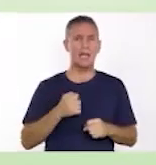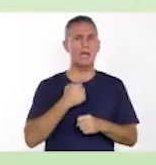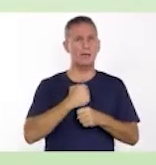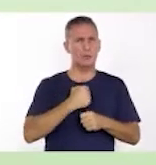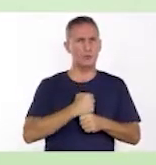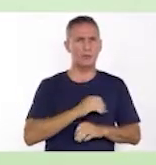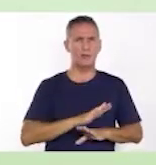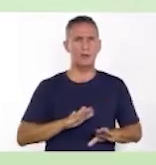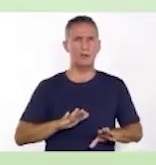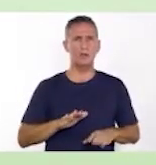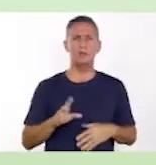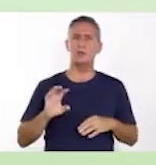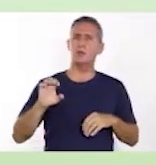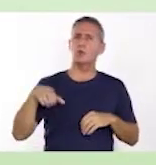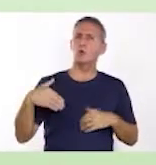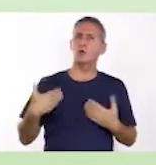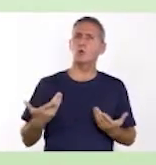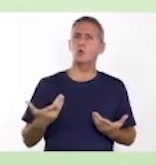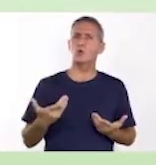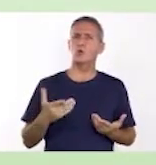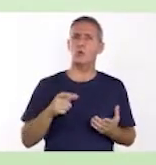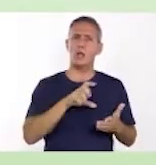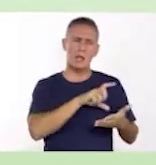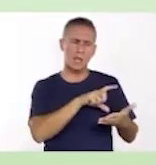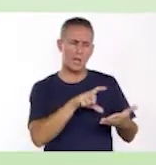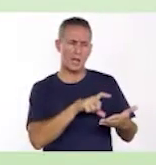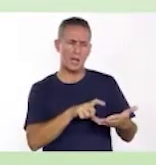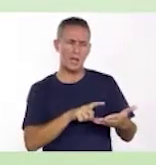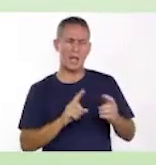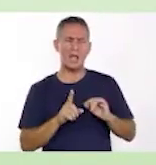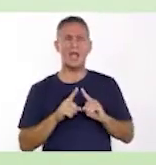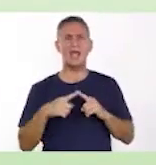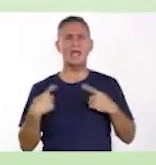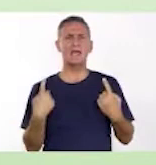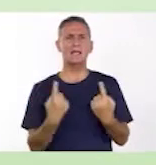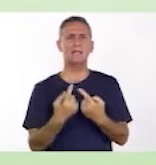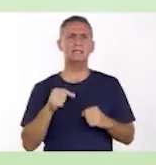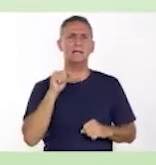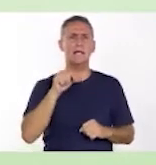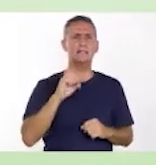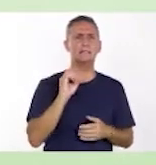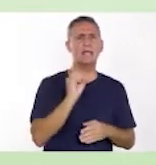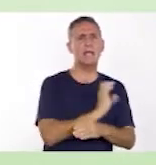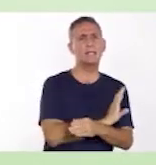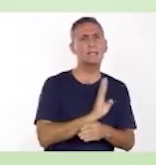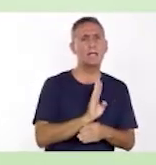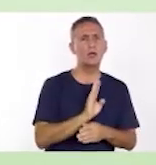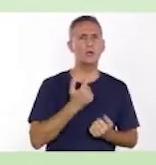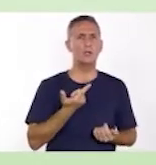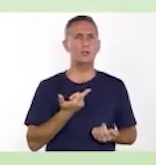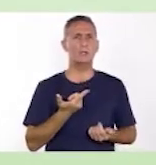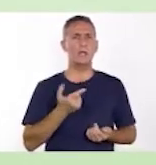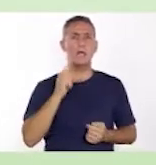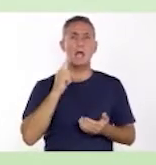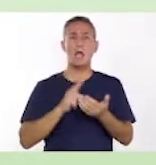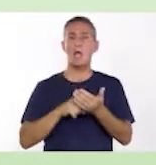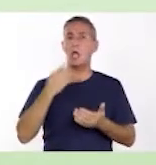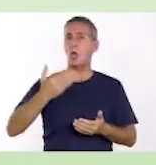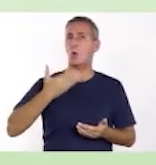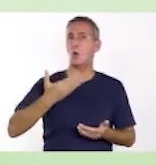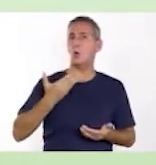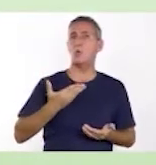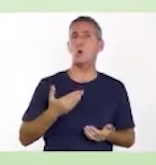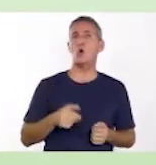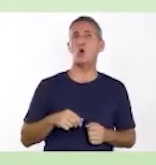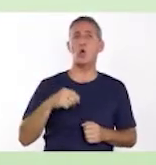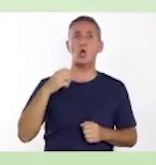trabajado. ¿Cuál es el argumento general de esta obra? Bien, es un poema épico que